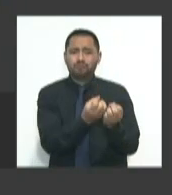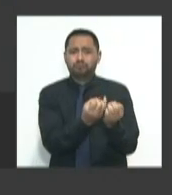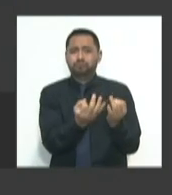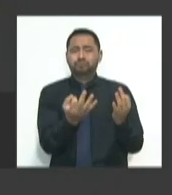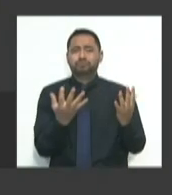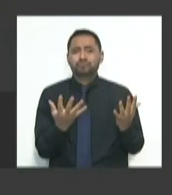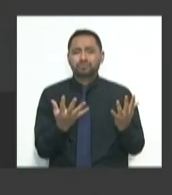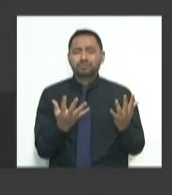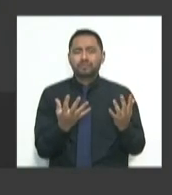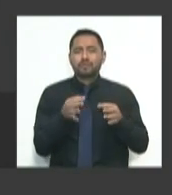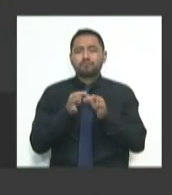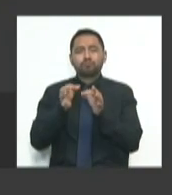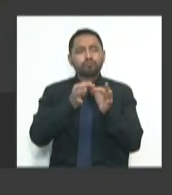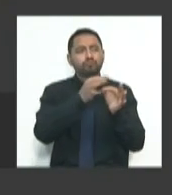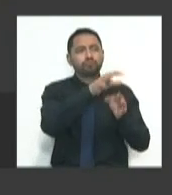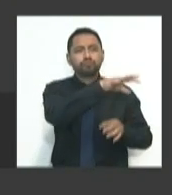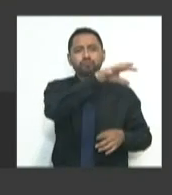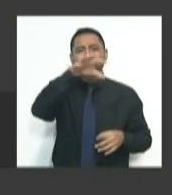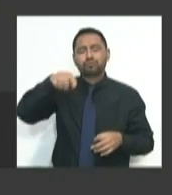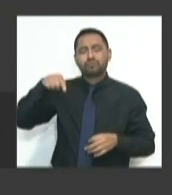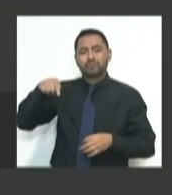cobre mundial como sabes